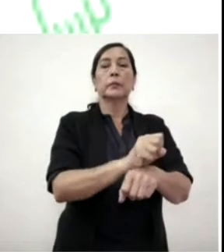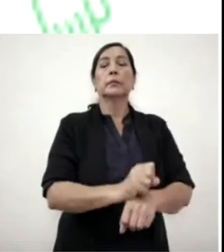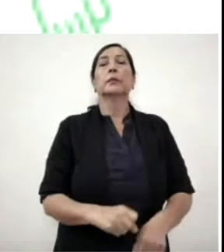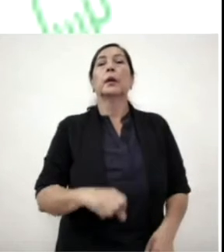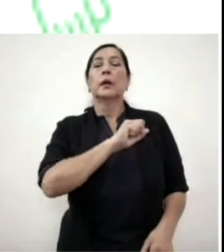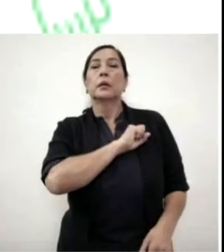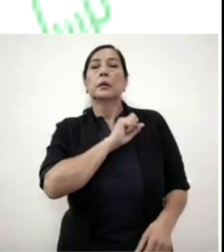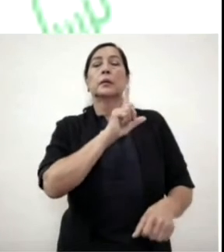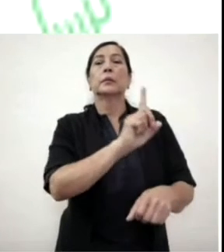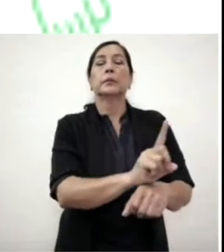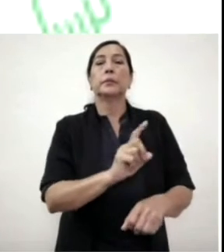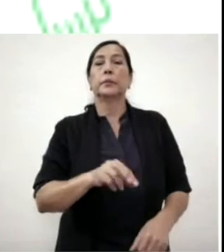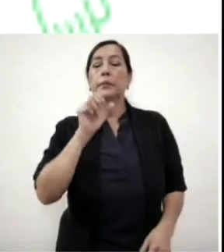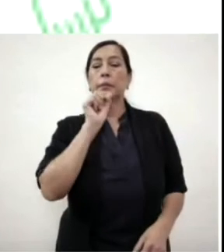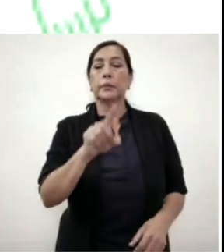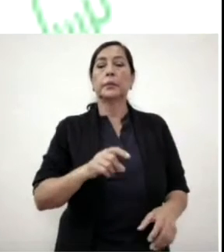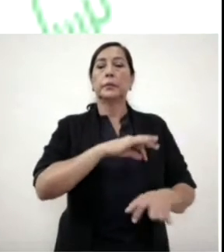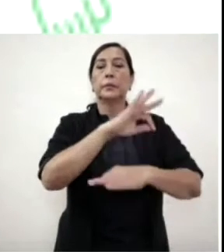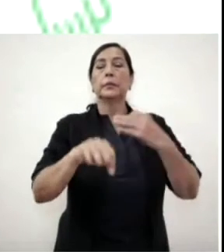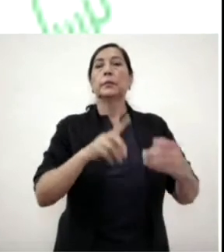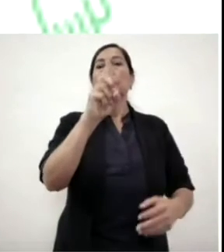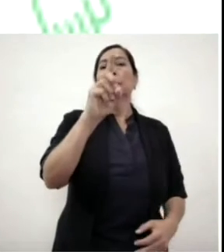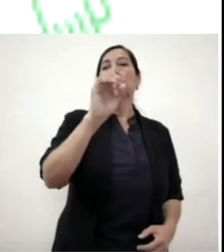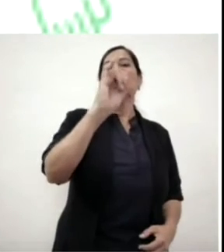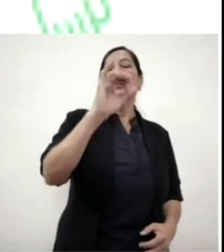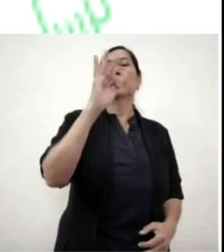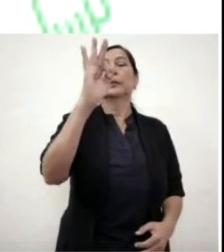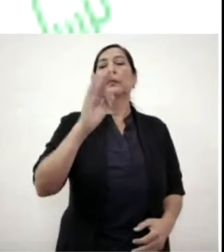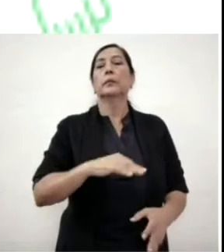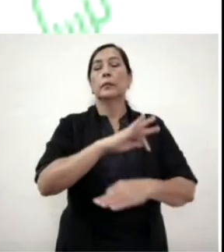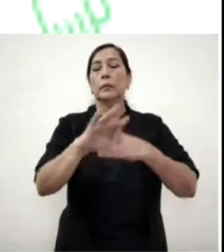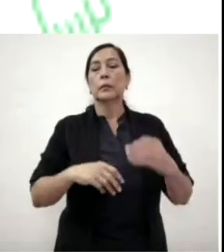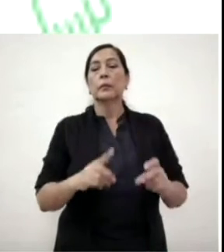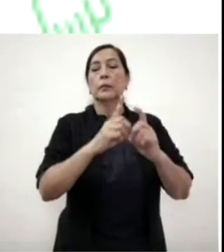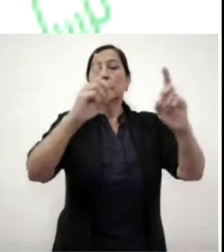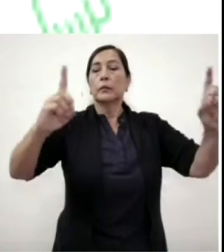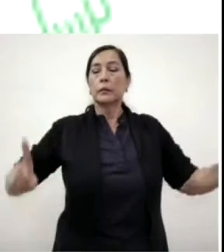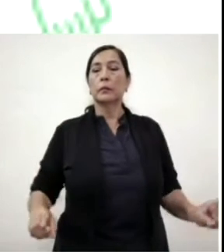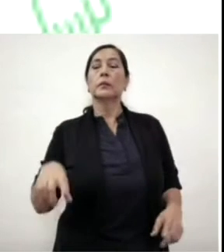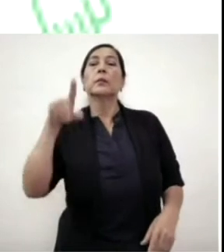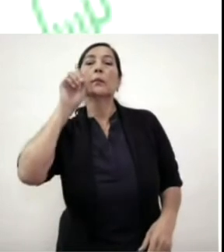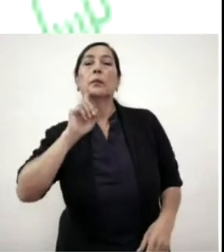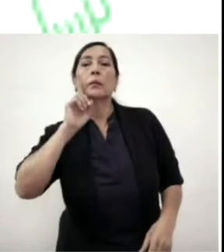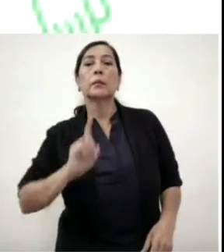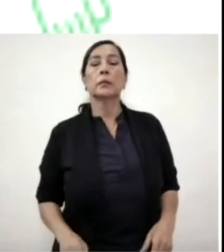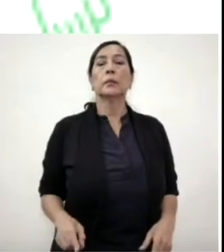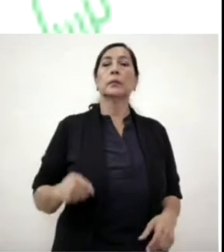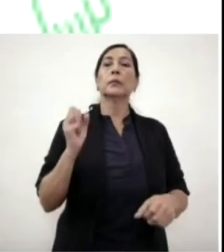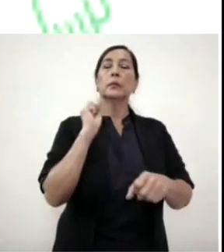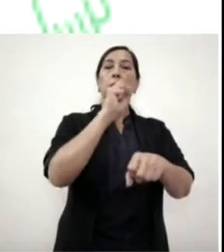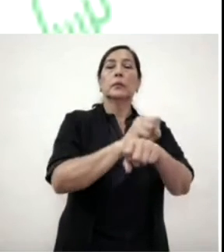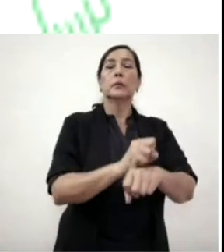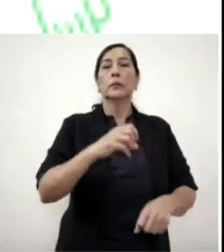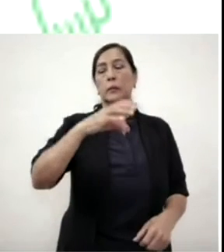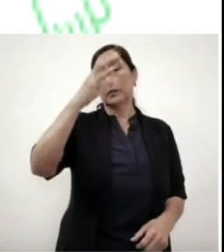Estatal, la Secretaría de Igualdad Sustantiva y Desarrollo de las Mujeres, la Secretaría de Cultura, la Secretaría de Comunicaciones y Obras